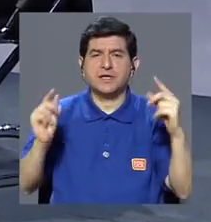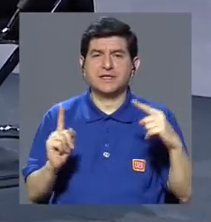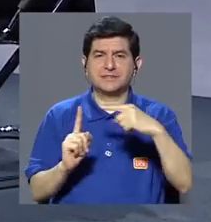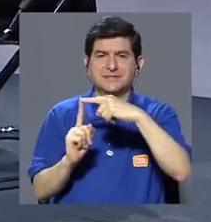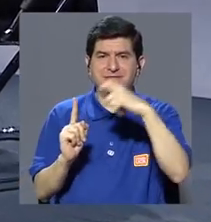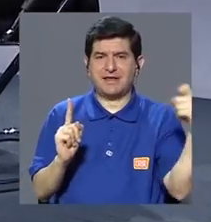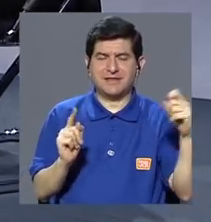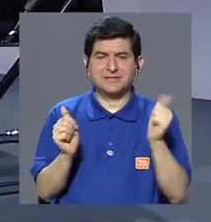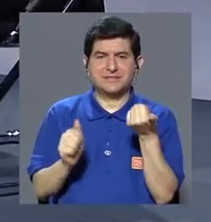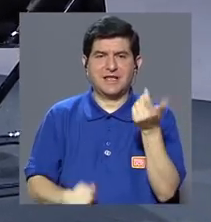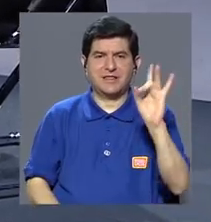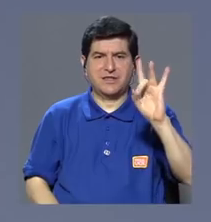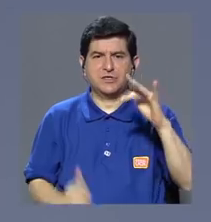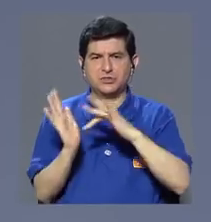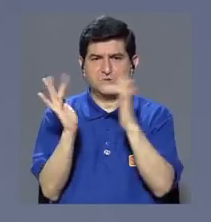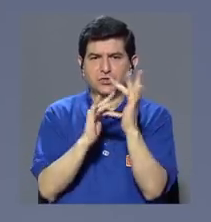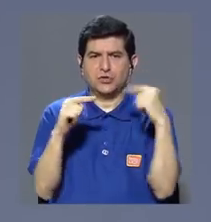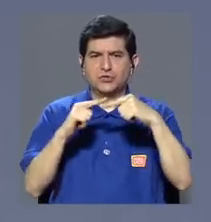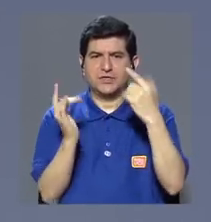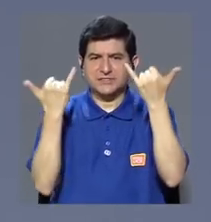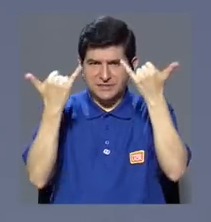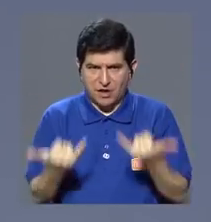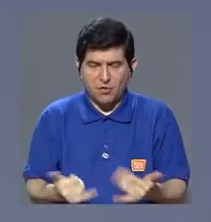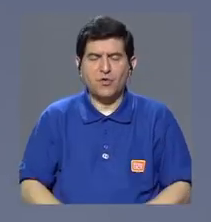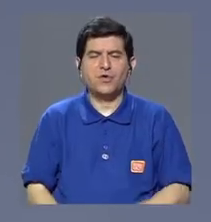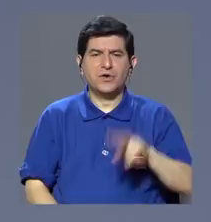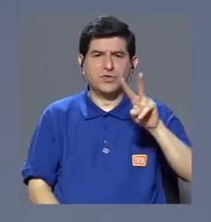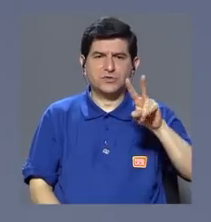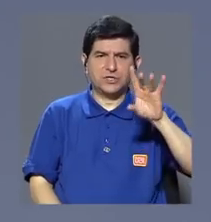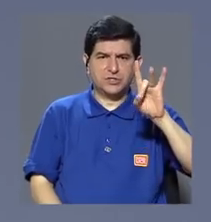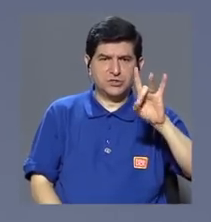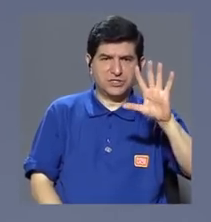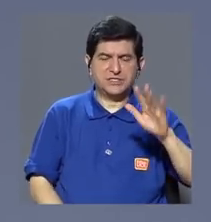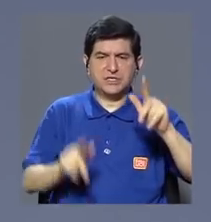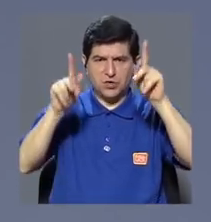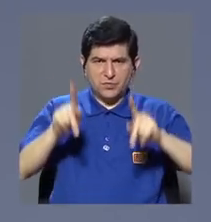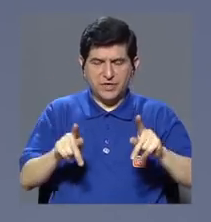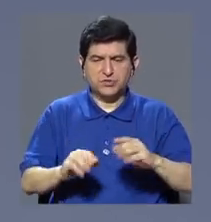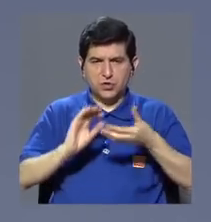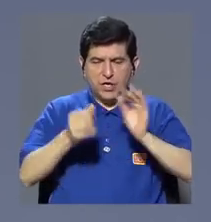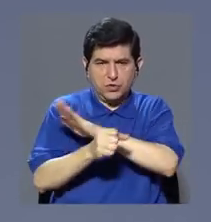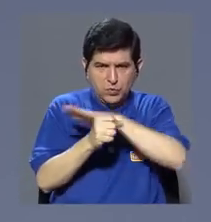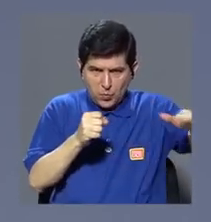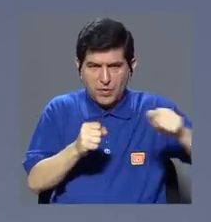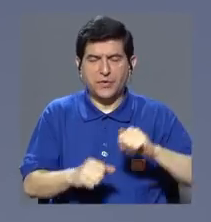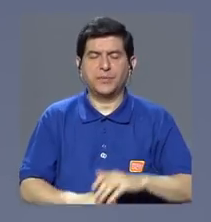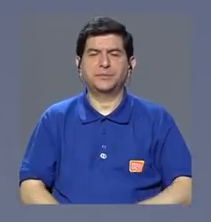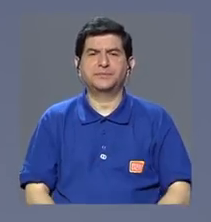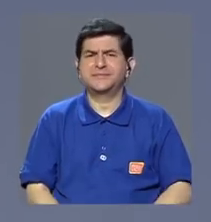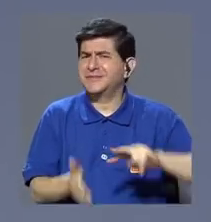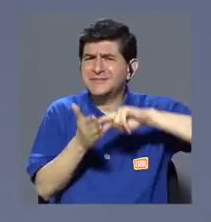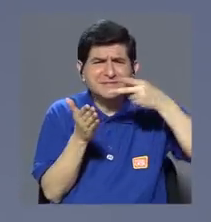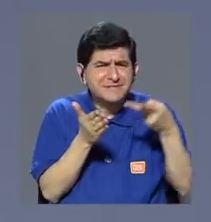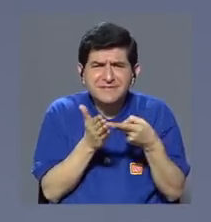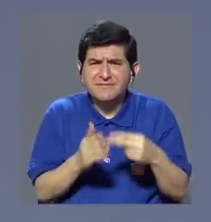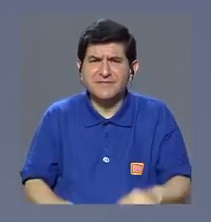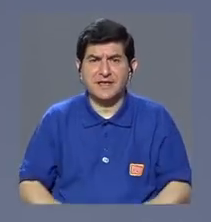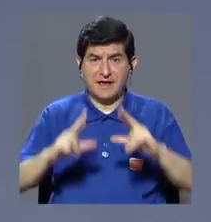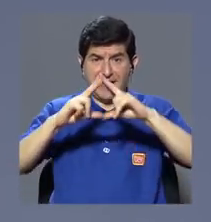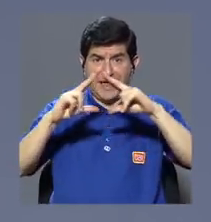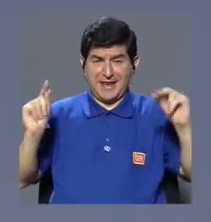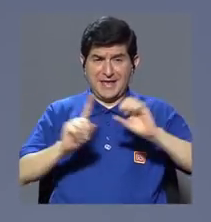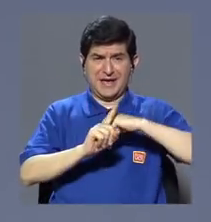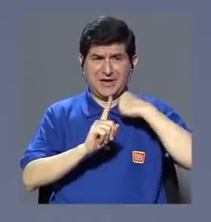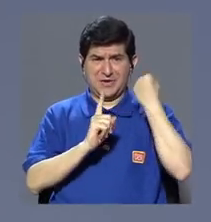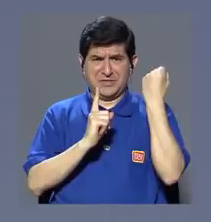del 18 de abril a la fecha con una sumatoria de 285 personas eso quiere decir que nicaragua vive un